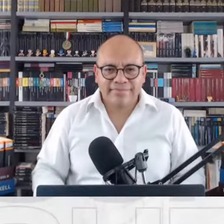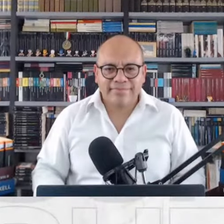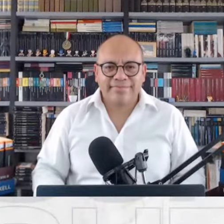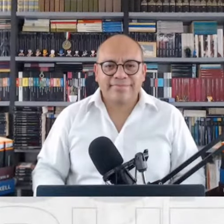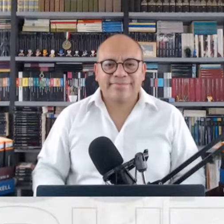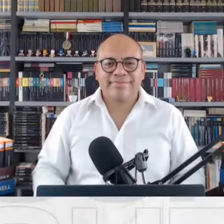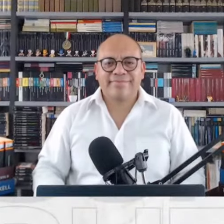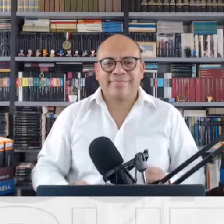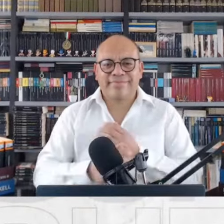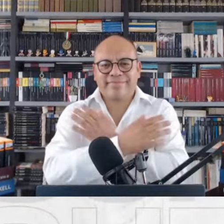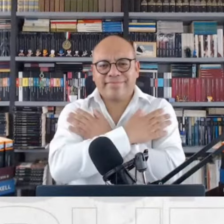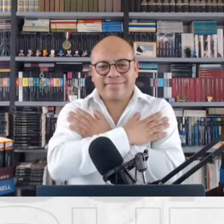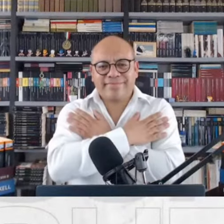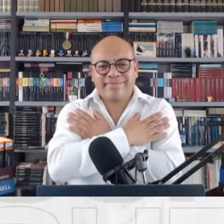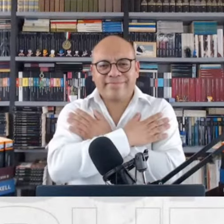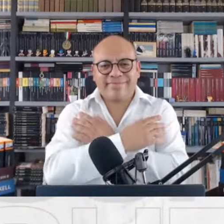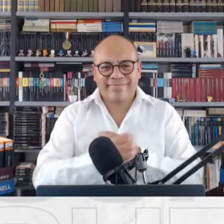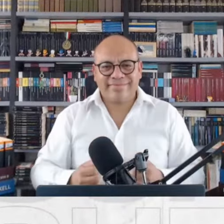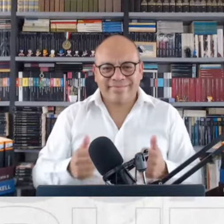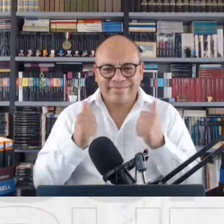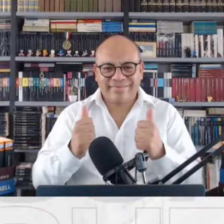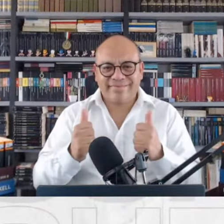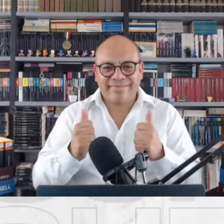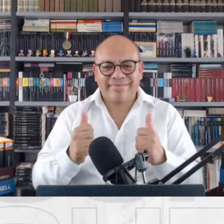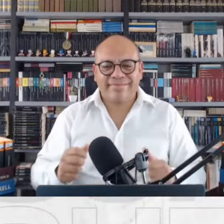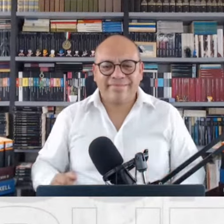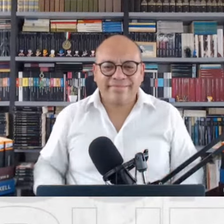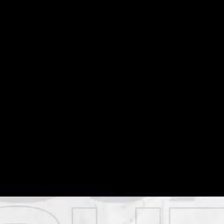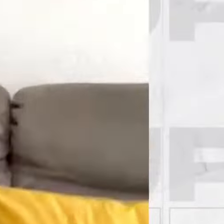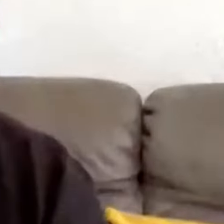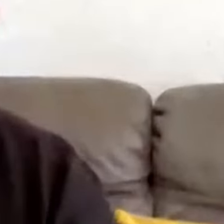que sí, mi querido Ricardo, te mando un abrazo, ¿eh? Estamos al pendiente. A ver, déjenme